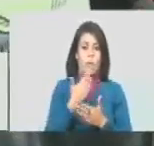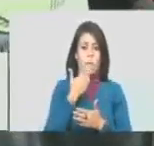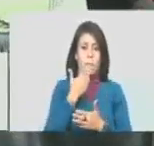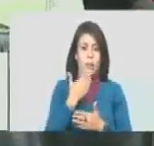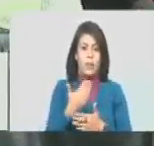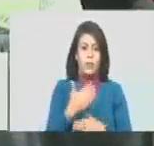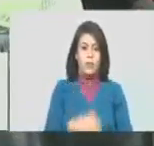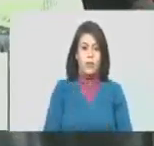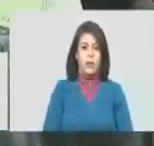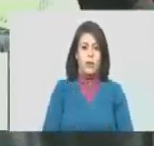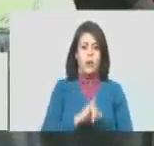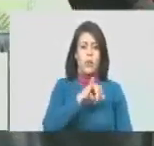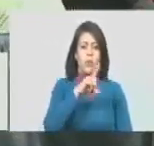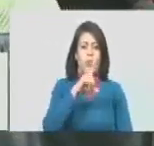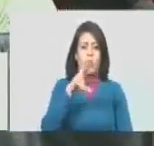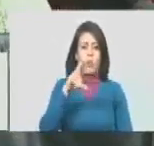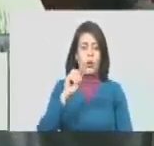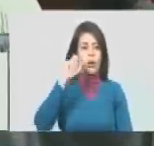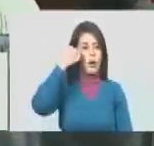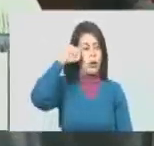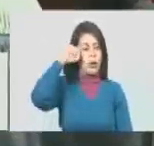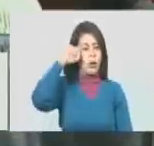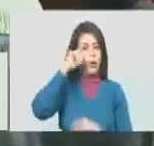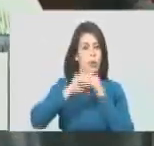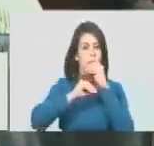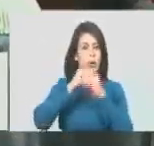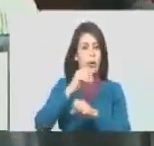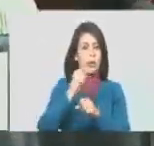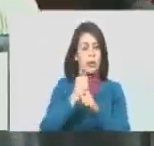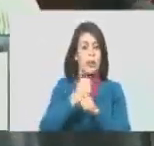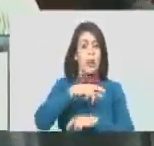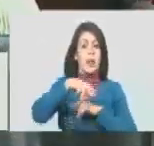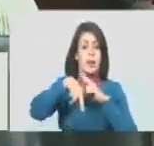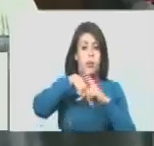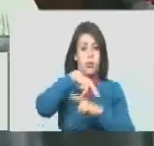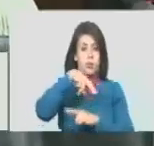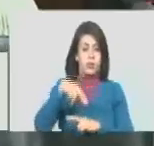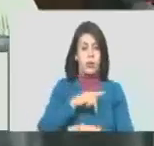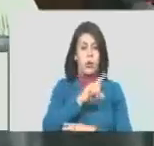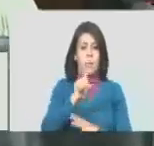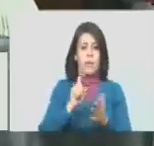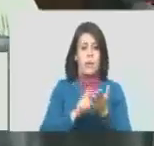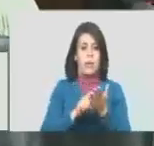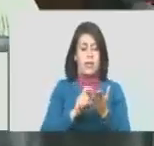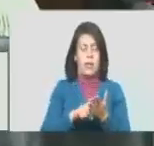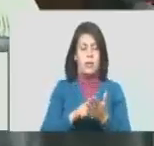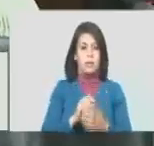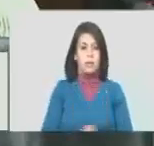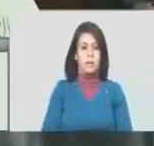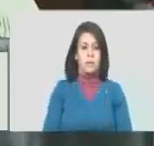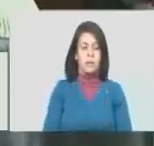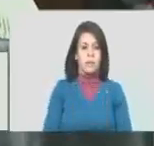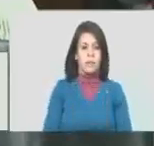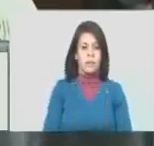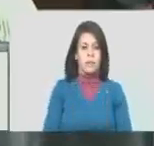pido que a Julio lo recordemos por lo que fue, como un revolucionario a carta cabal,